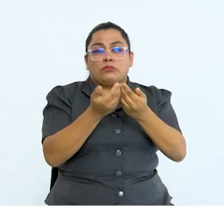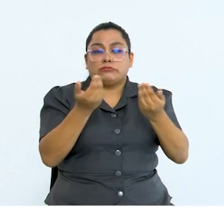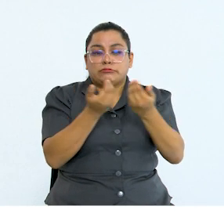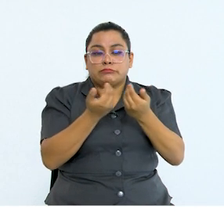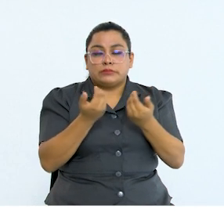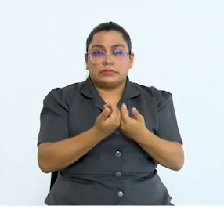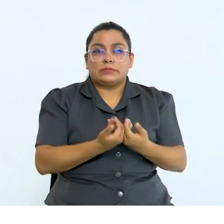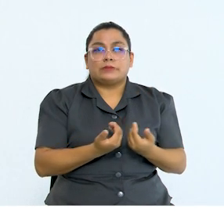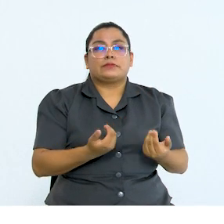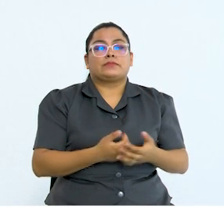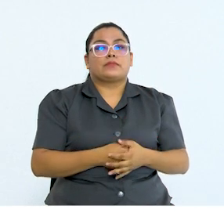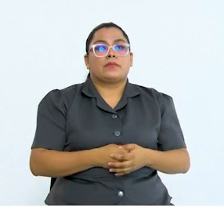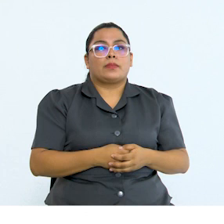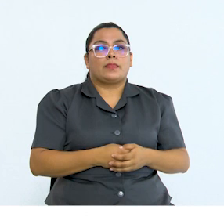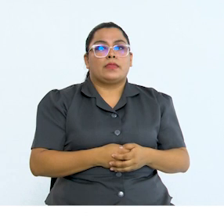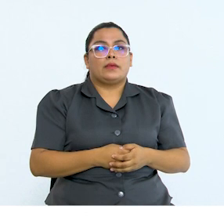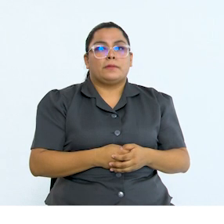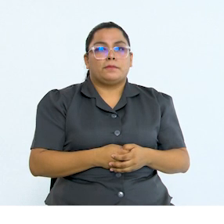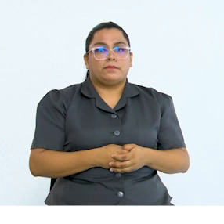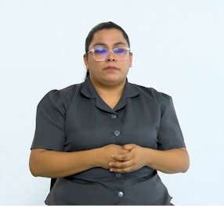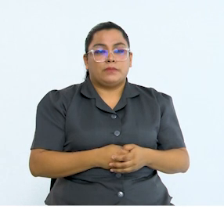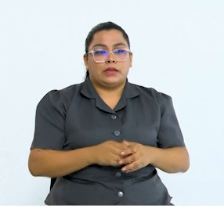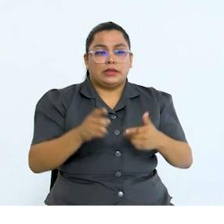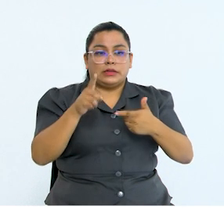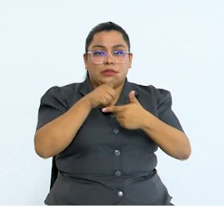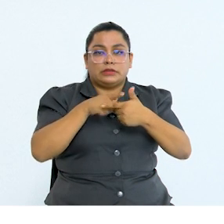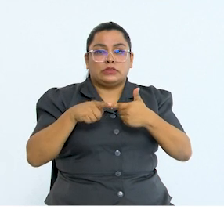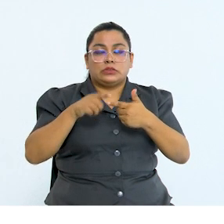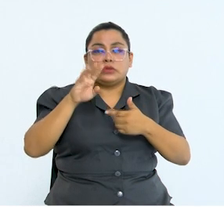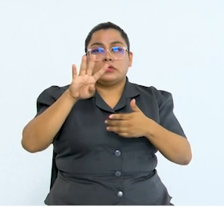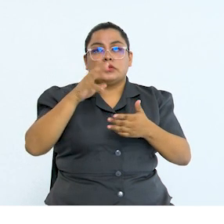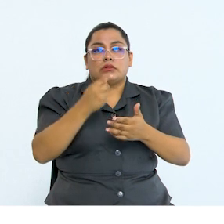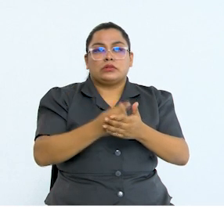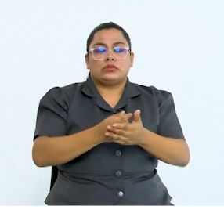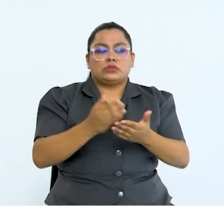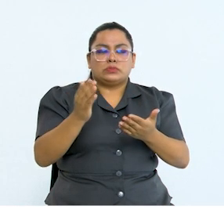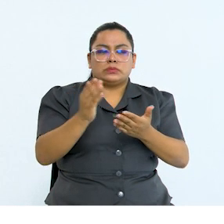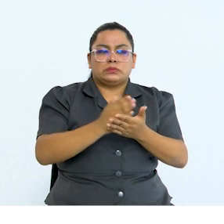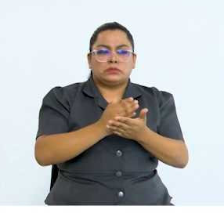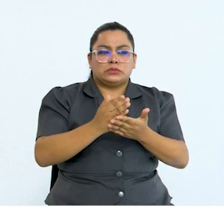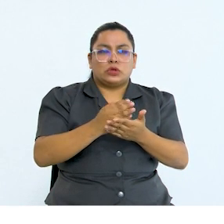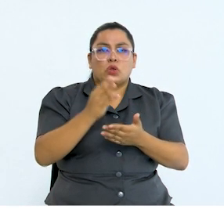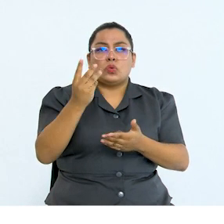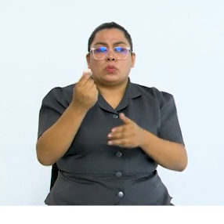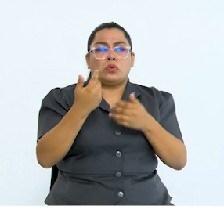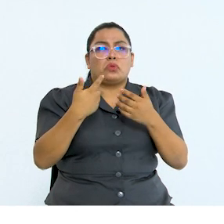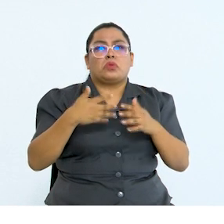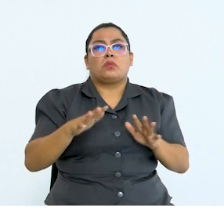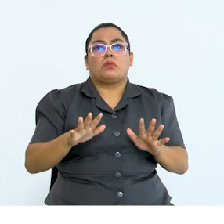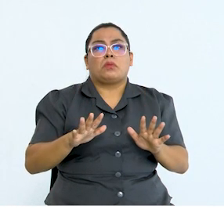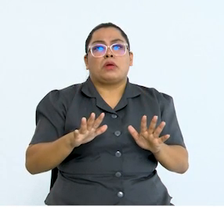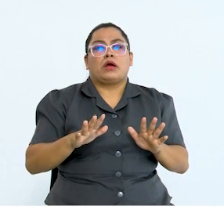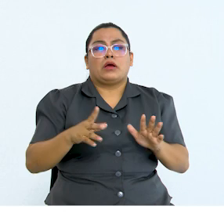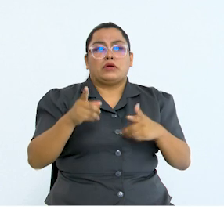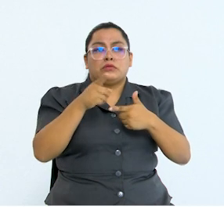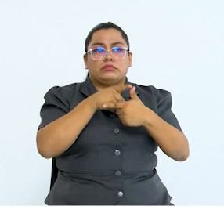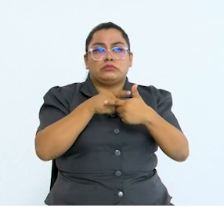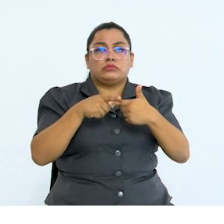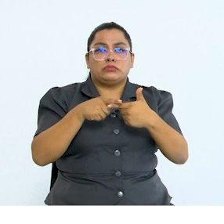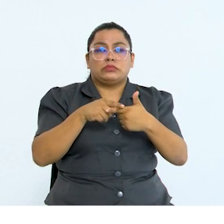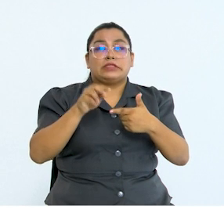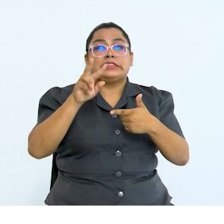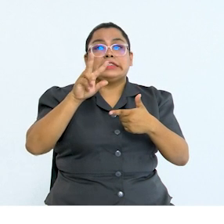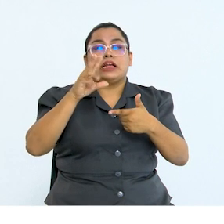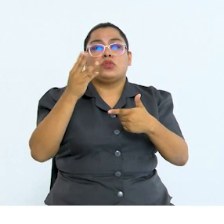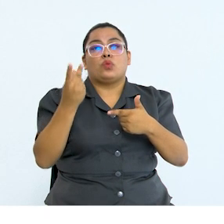y distributiva. En el caso de la división, en cuarto grado se estudia la división de números naturales con